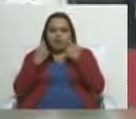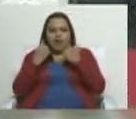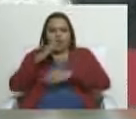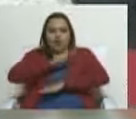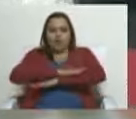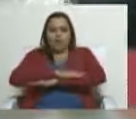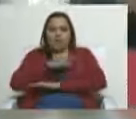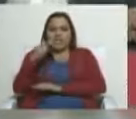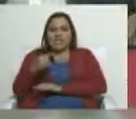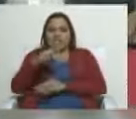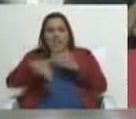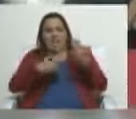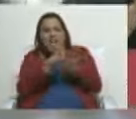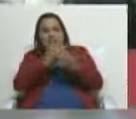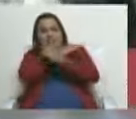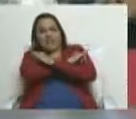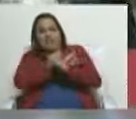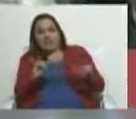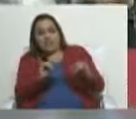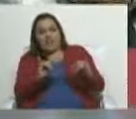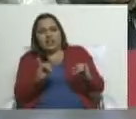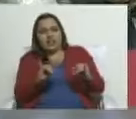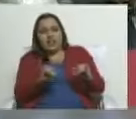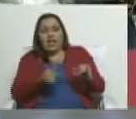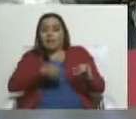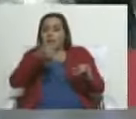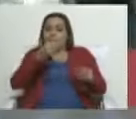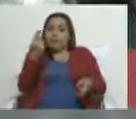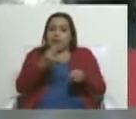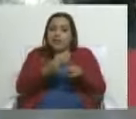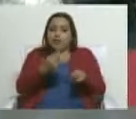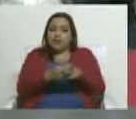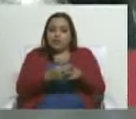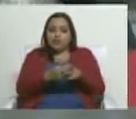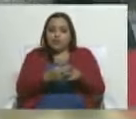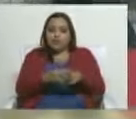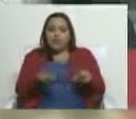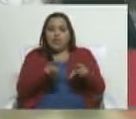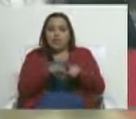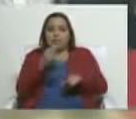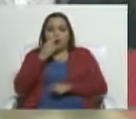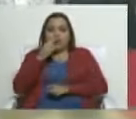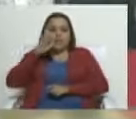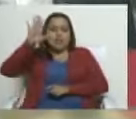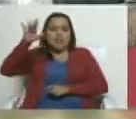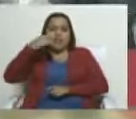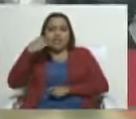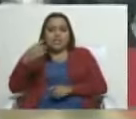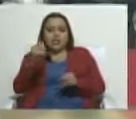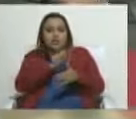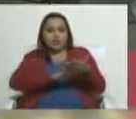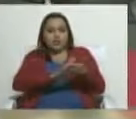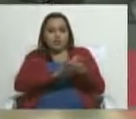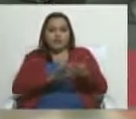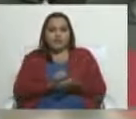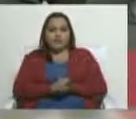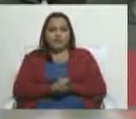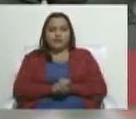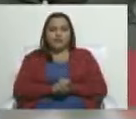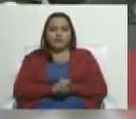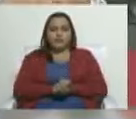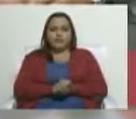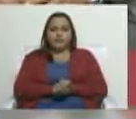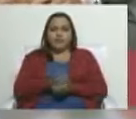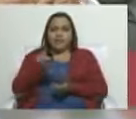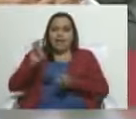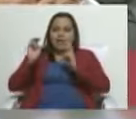cuando dice hasta el final, es tan o más peligrosa que cuando Hitler decía la solución final. Hay otro tema importante, porque quizás mucha